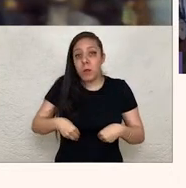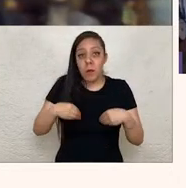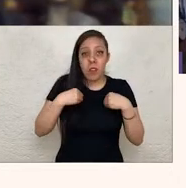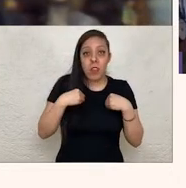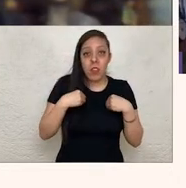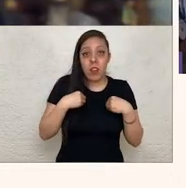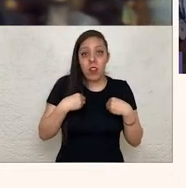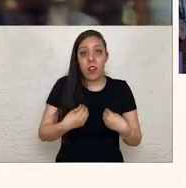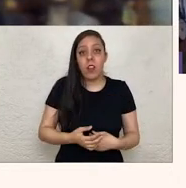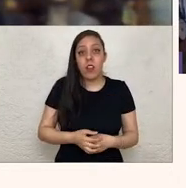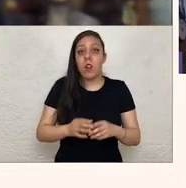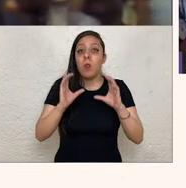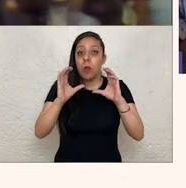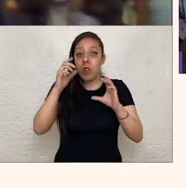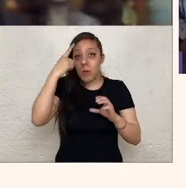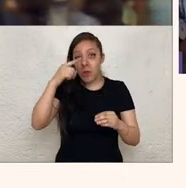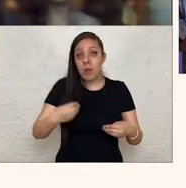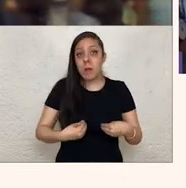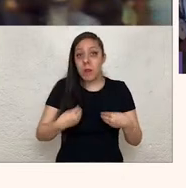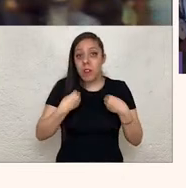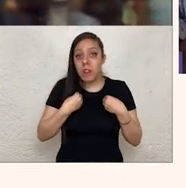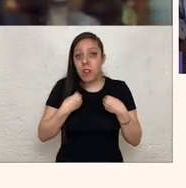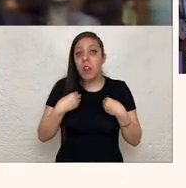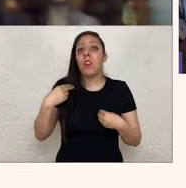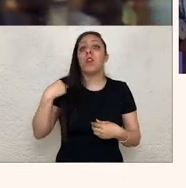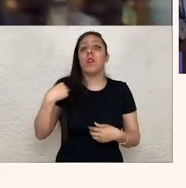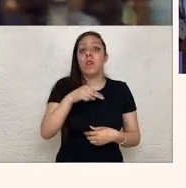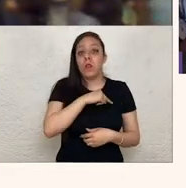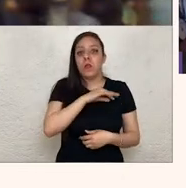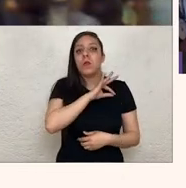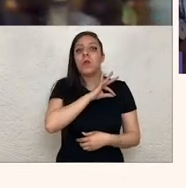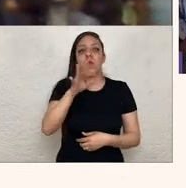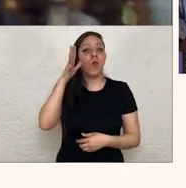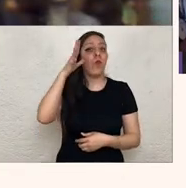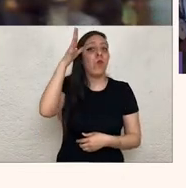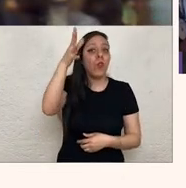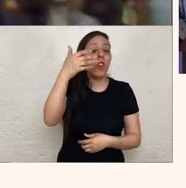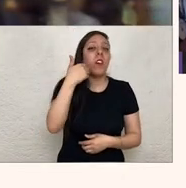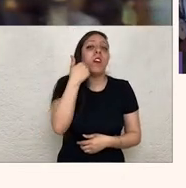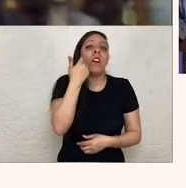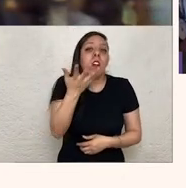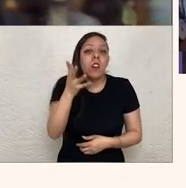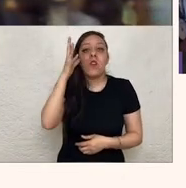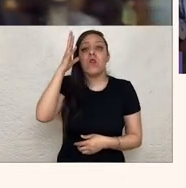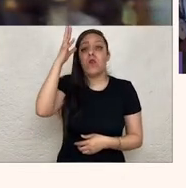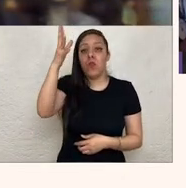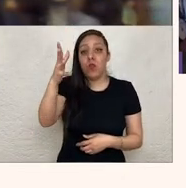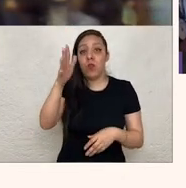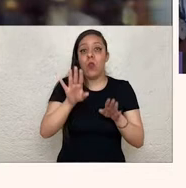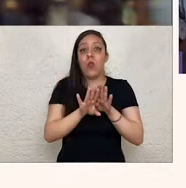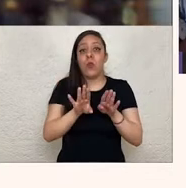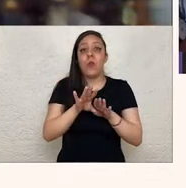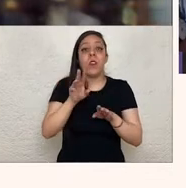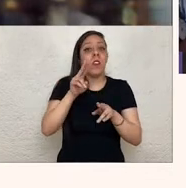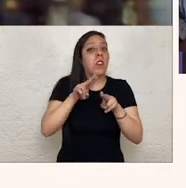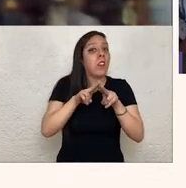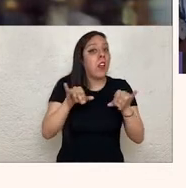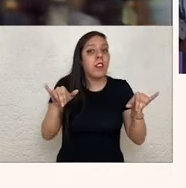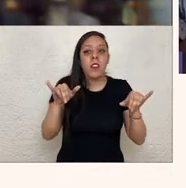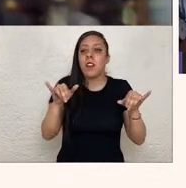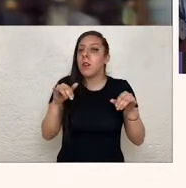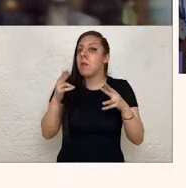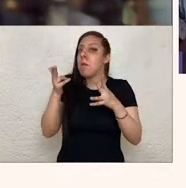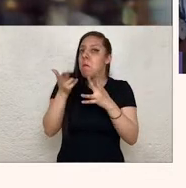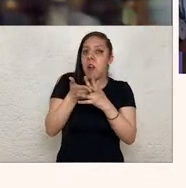La sobrevivencia es la más importante, podemos hacer un futuro, si queremos hacer un futuro, como